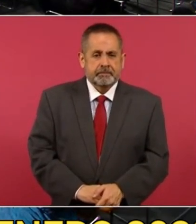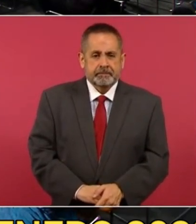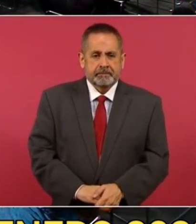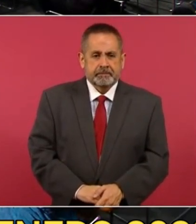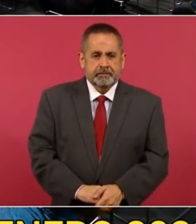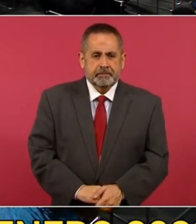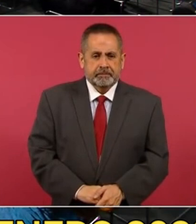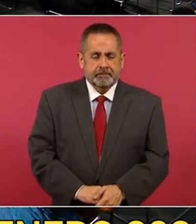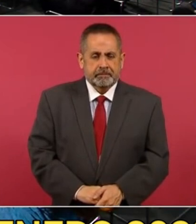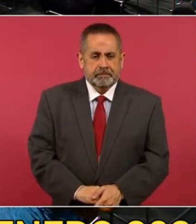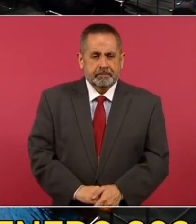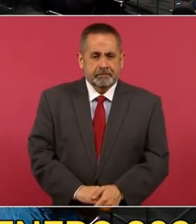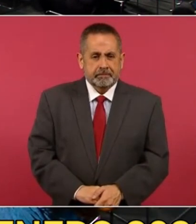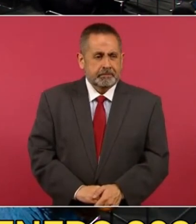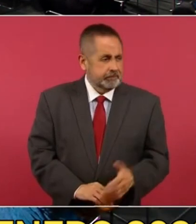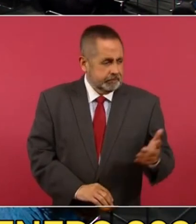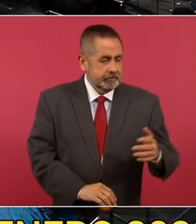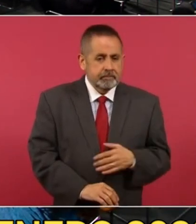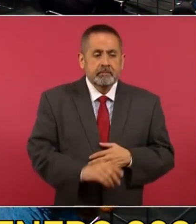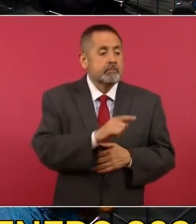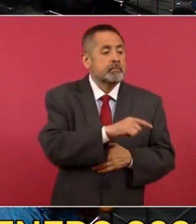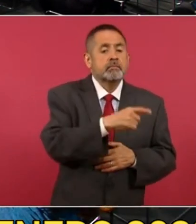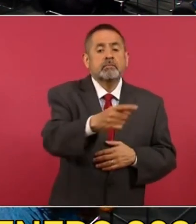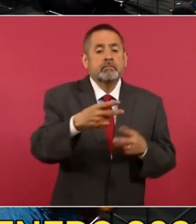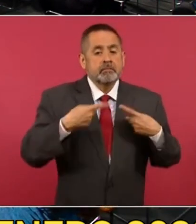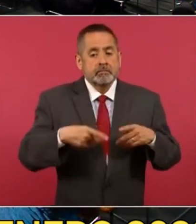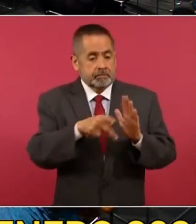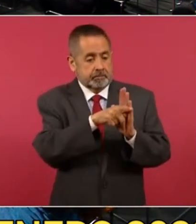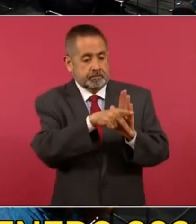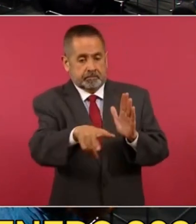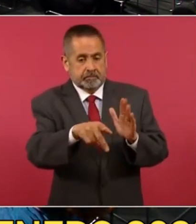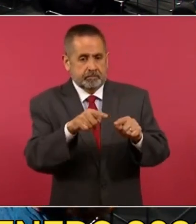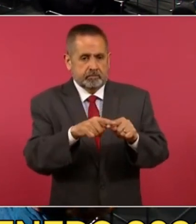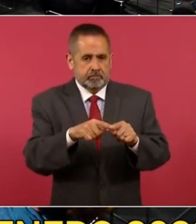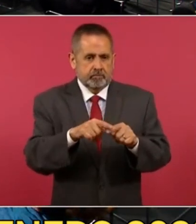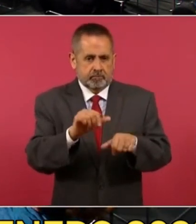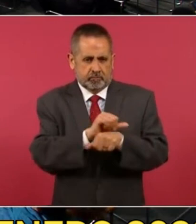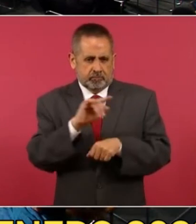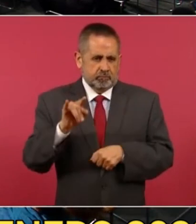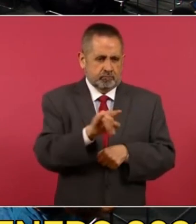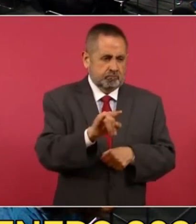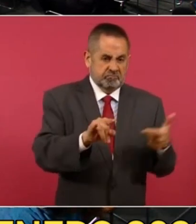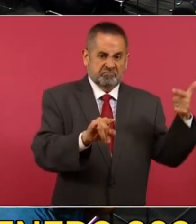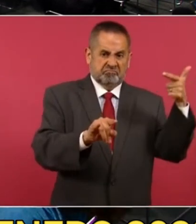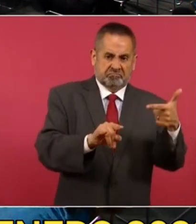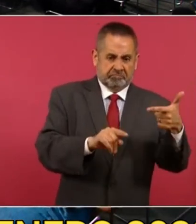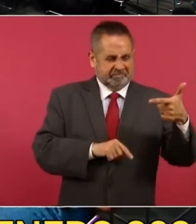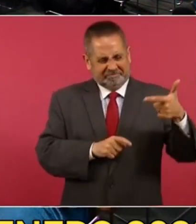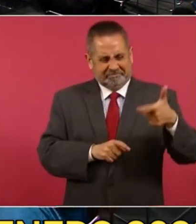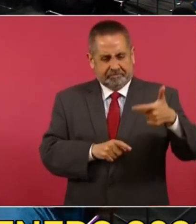Y lo de un periodista que acaba de sufrir un atentado y que se acaba